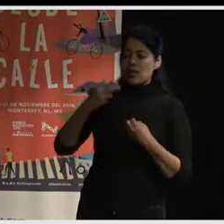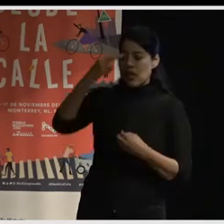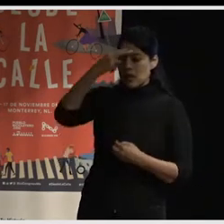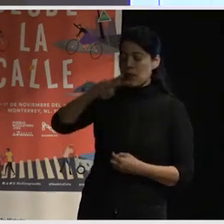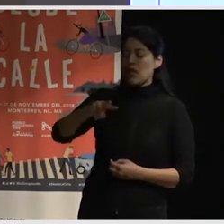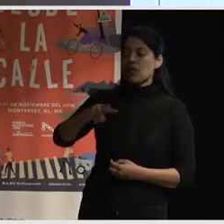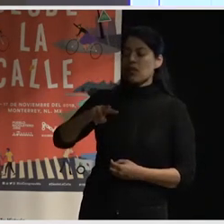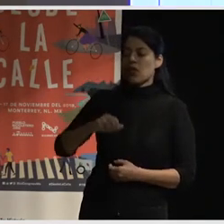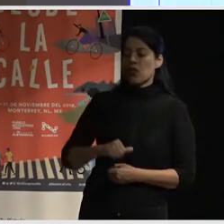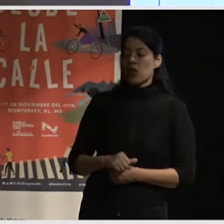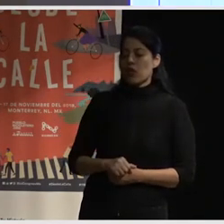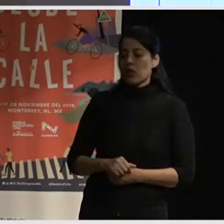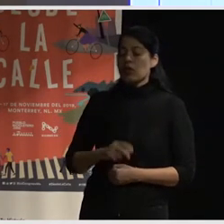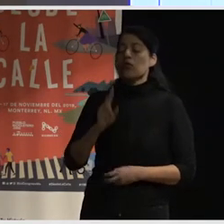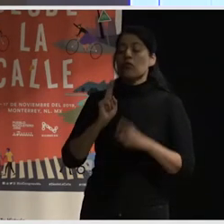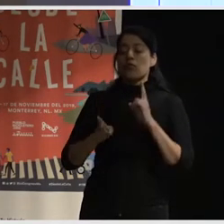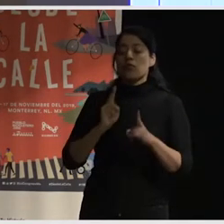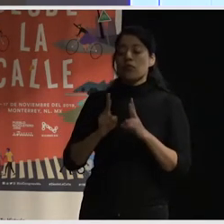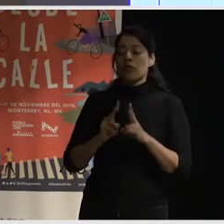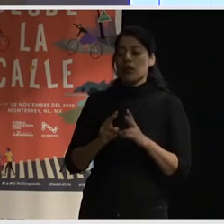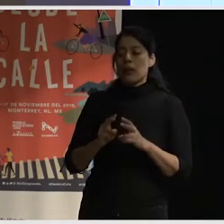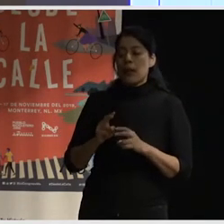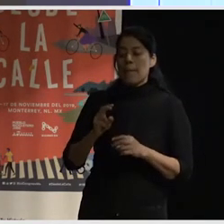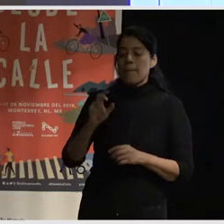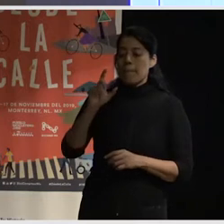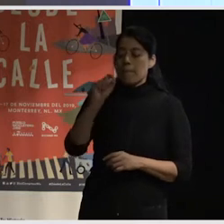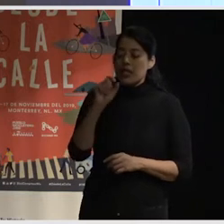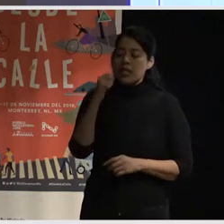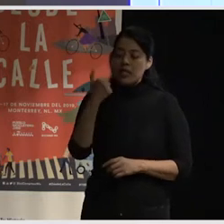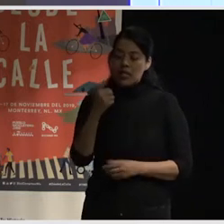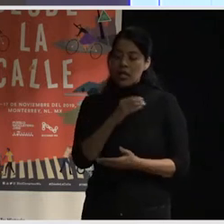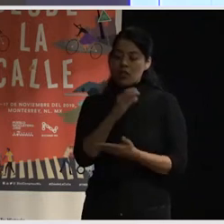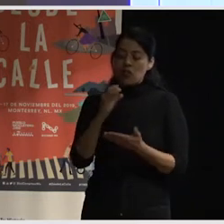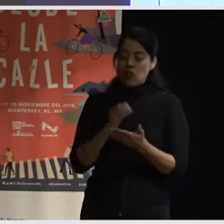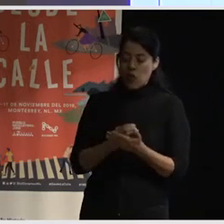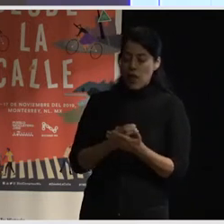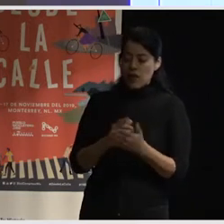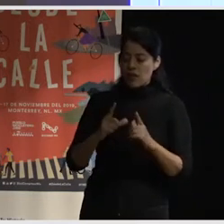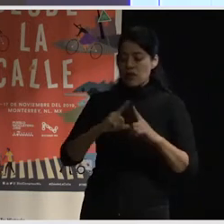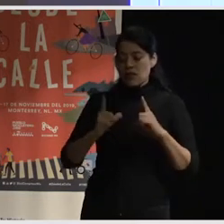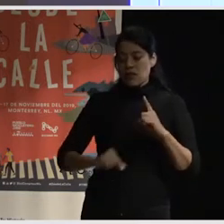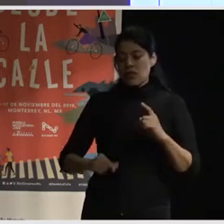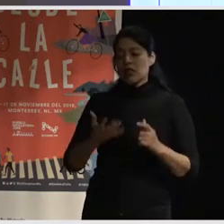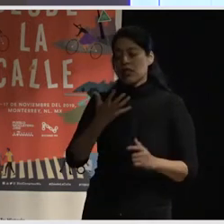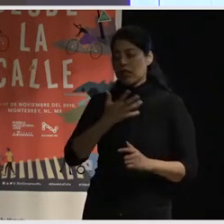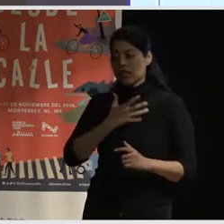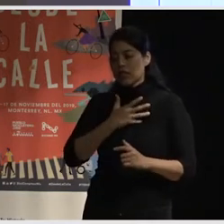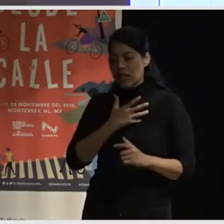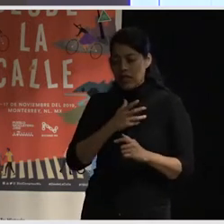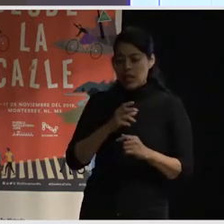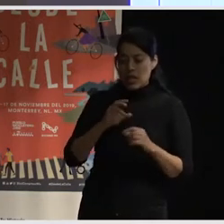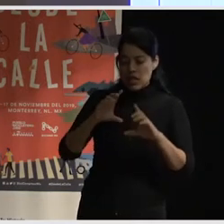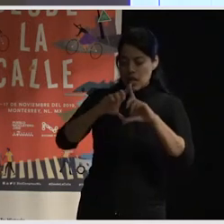en esto estoy hablando de méxico nada más 26 ciudades del país que cuentan con redes de monitoreo